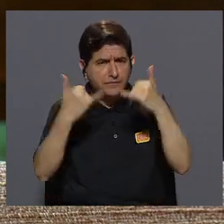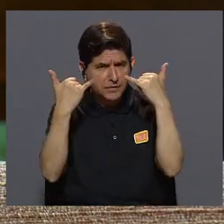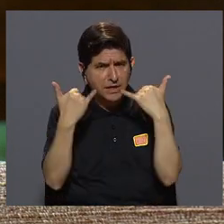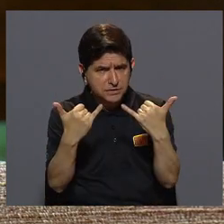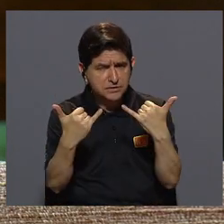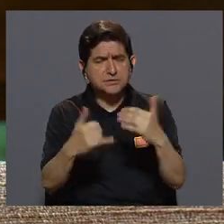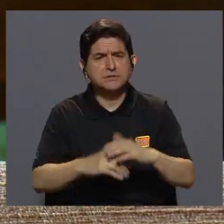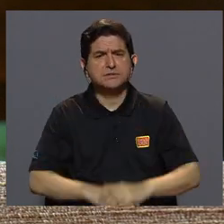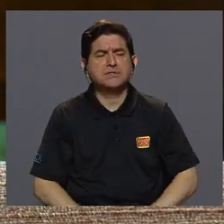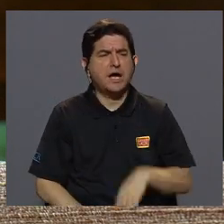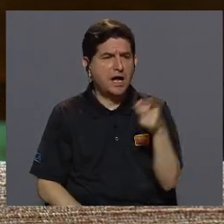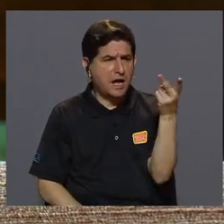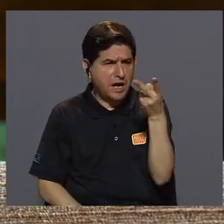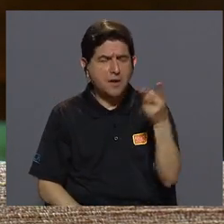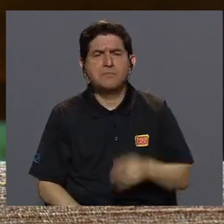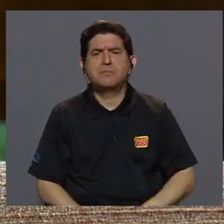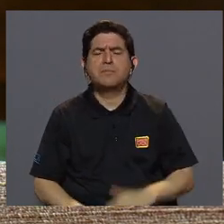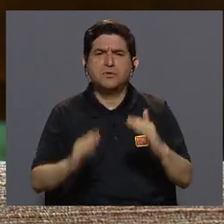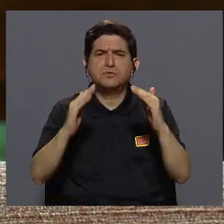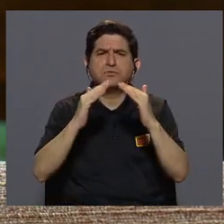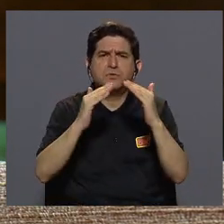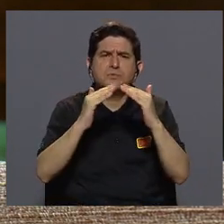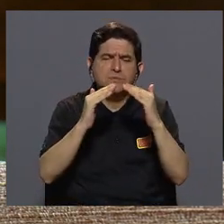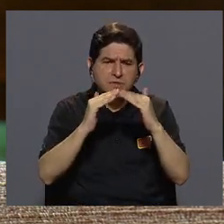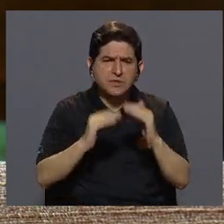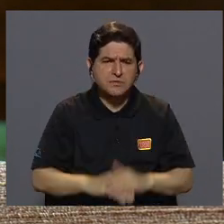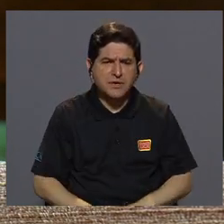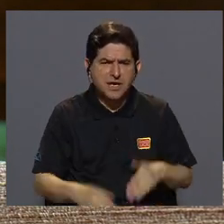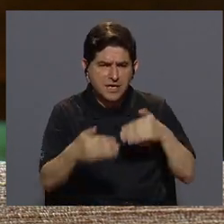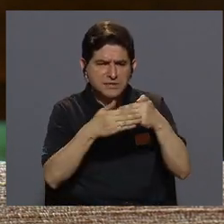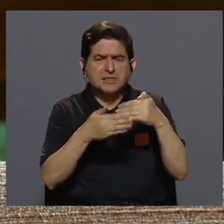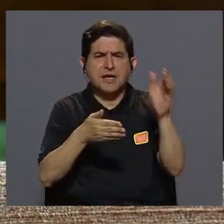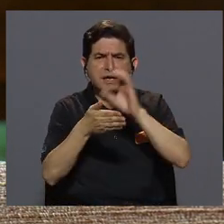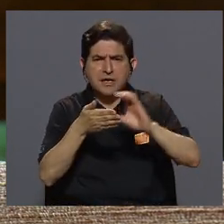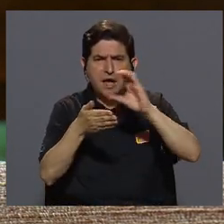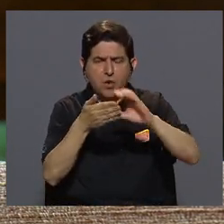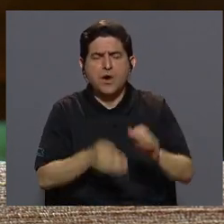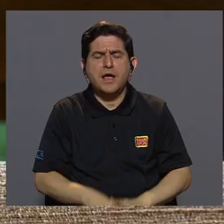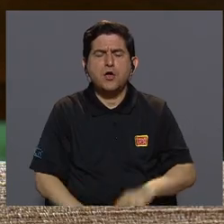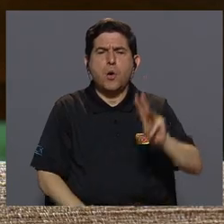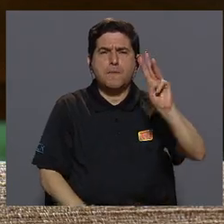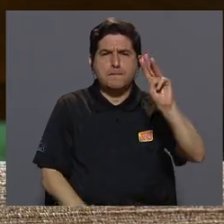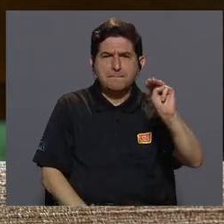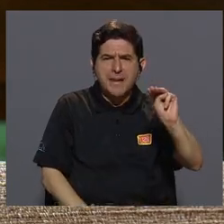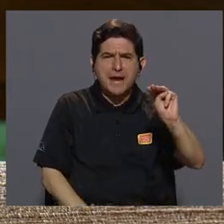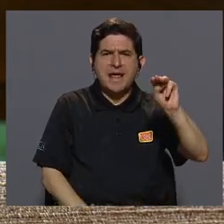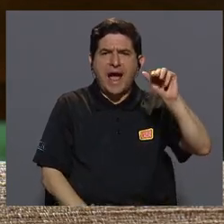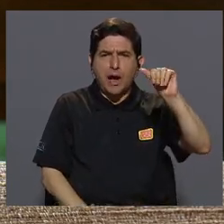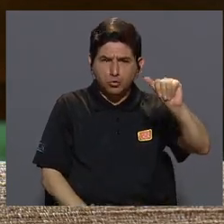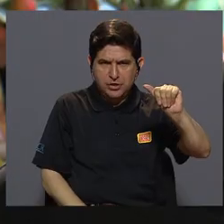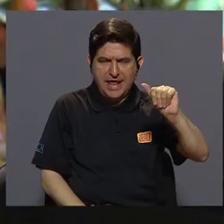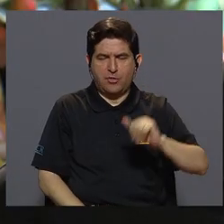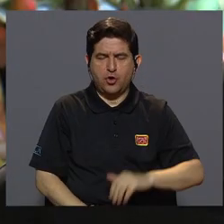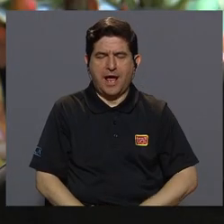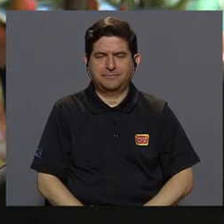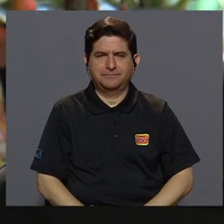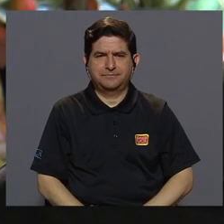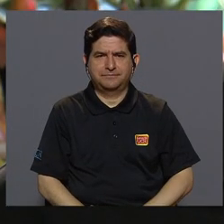Ya ellos vivían cerca del Colegio María Auxiliadora. Y